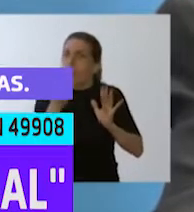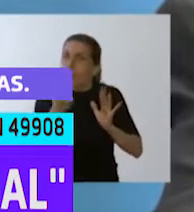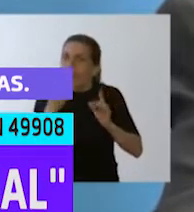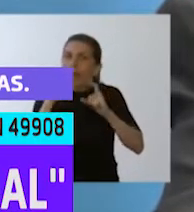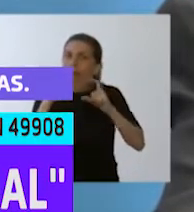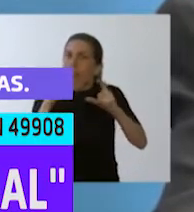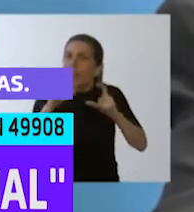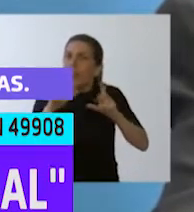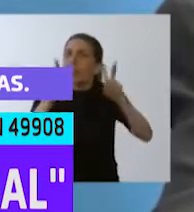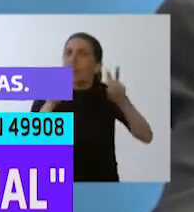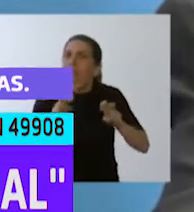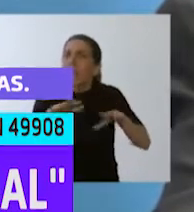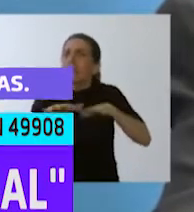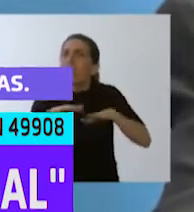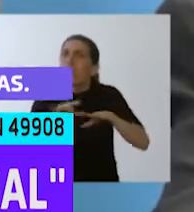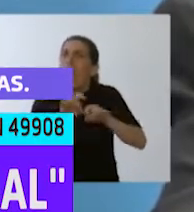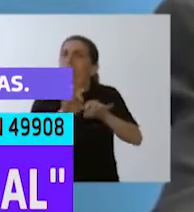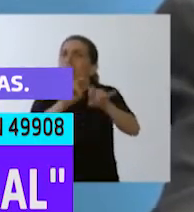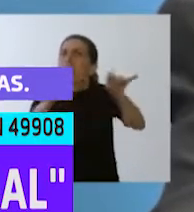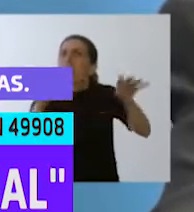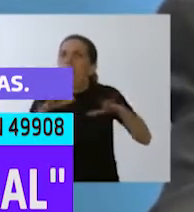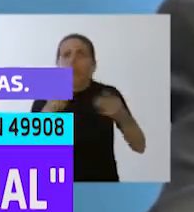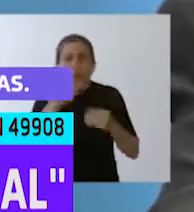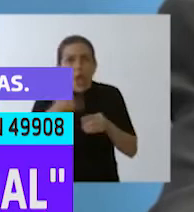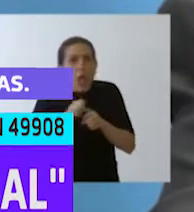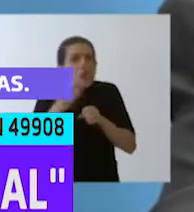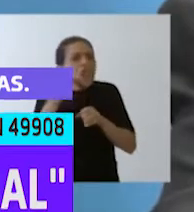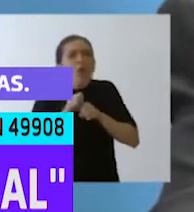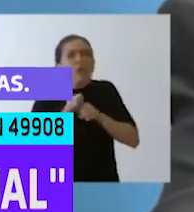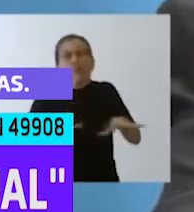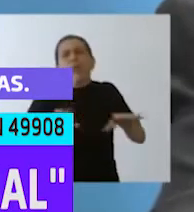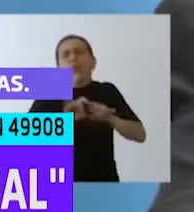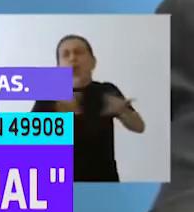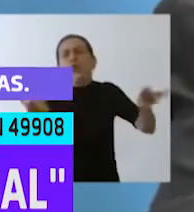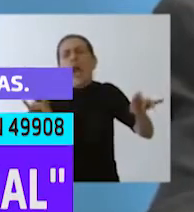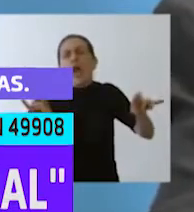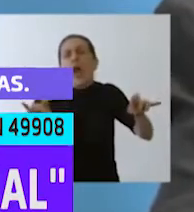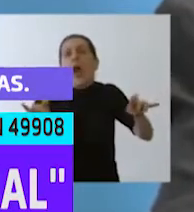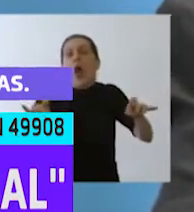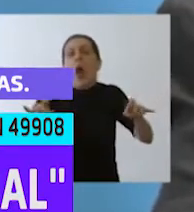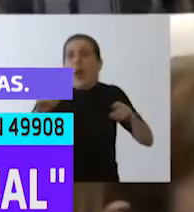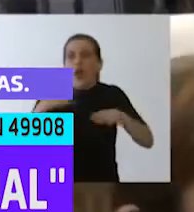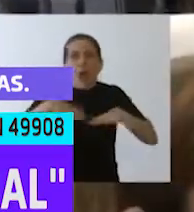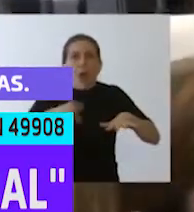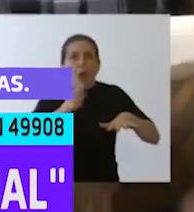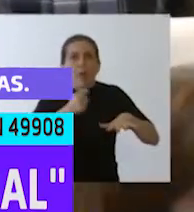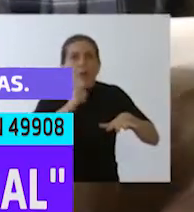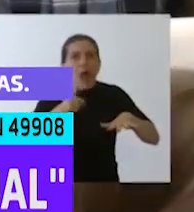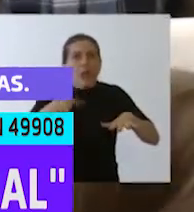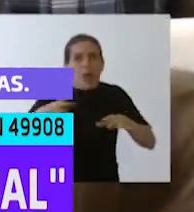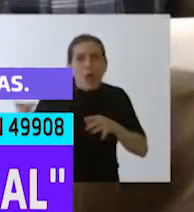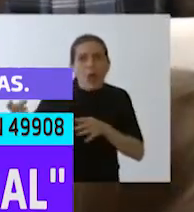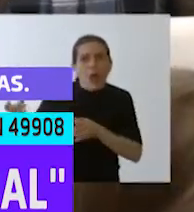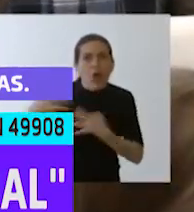presentando los problemas. Pero no, no, no es, no somos funcionarios. Claro. Así que son los funcionarios de salud los que tienen